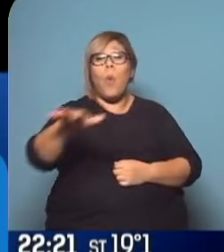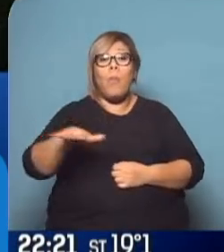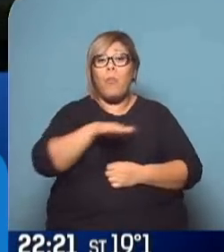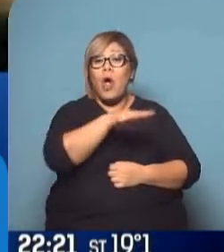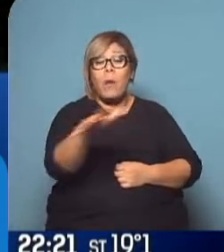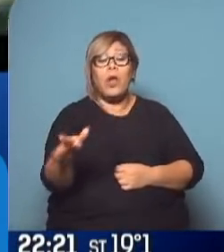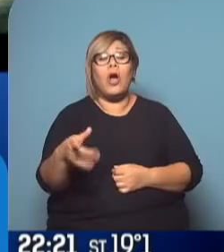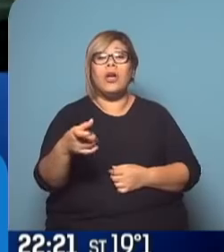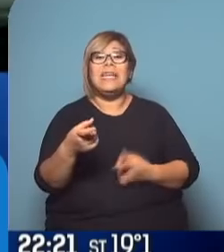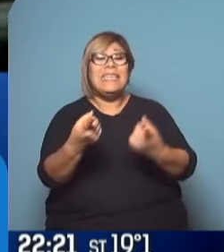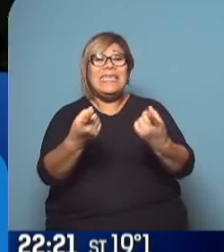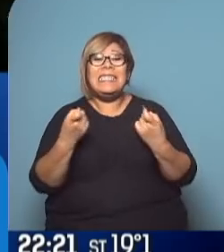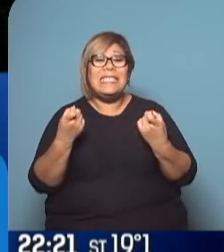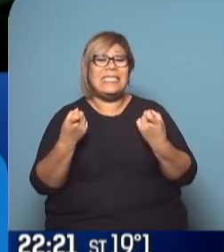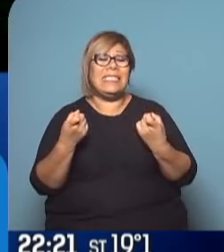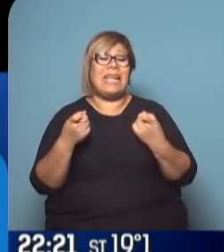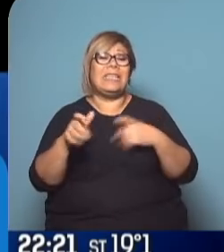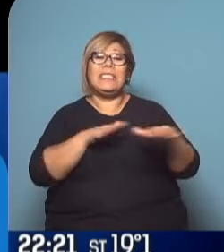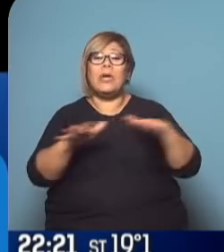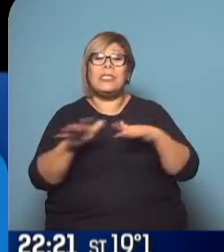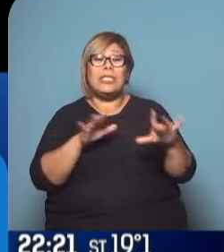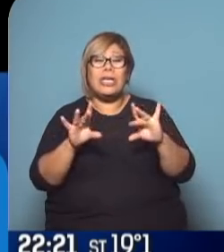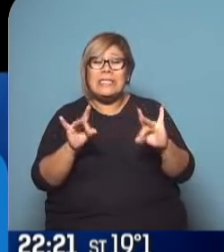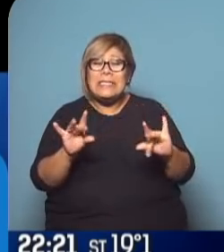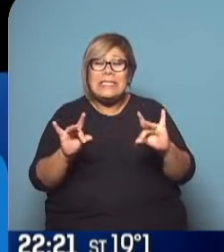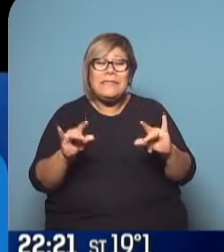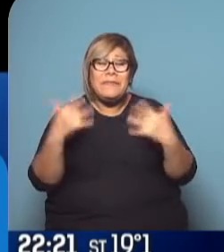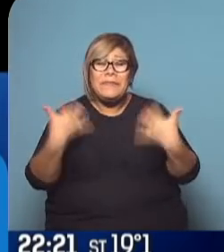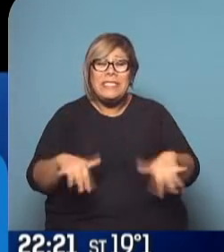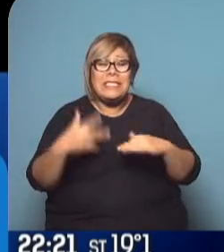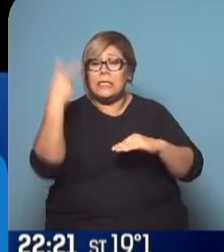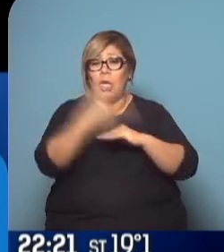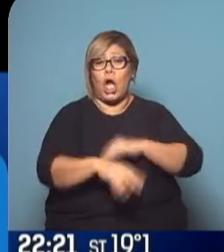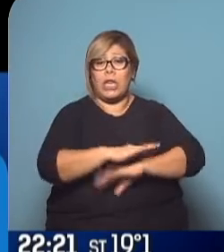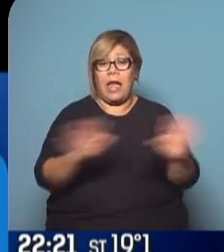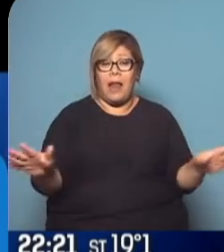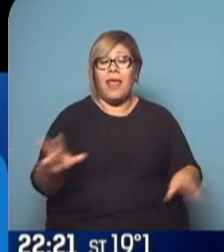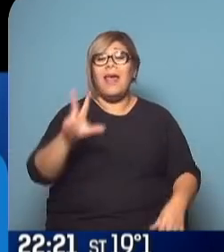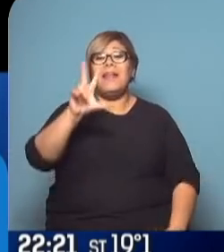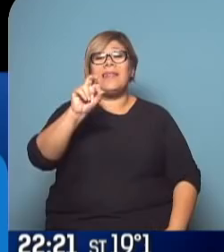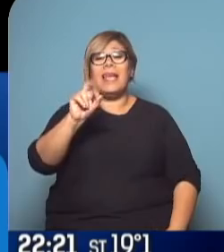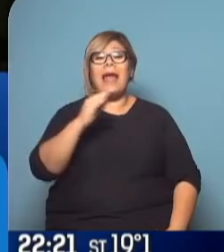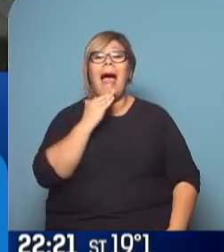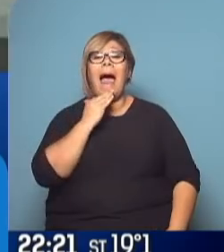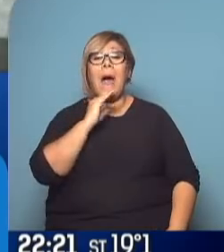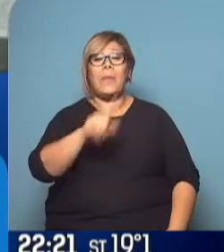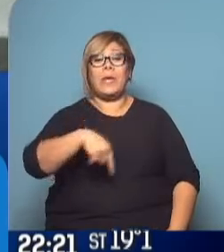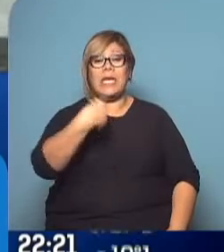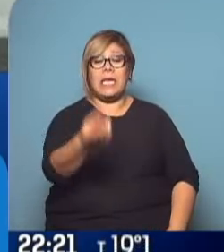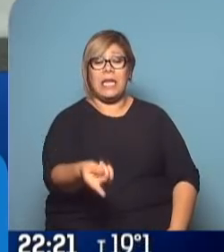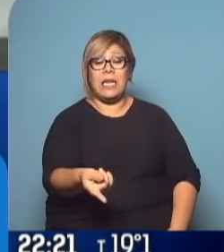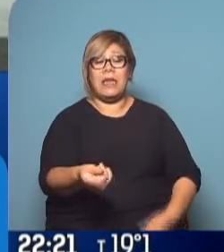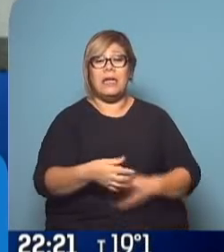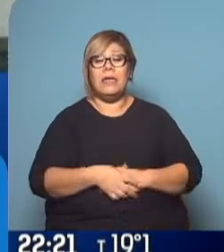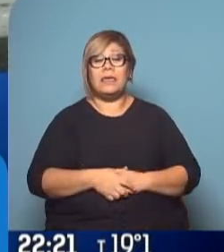ponerle fin a esto. Y eso es lo que yo creo que lo que vimos el 30 de abril va a continuar, no va a ceder. Y ahí la importancia que tiene el Grupo de